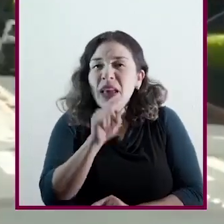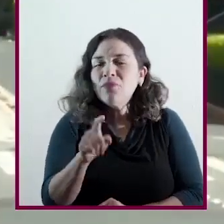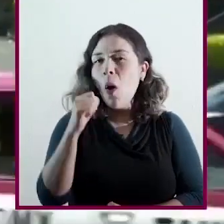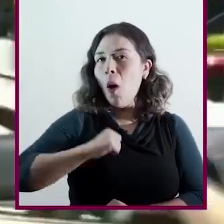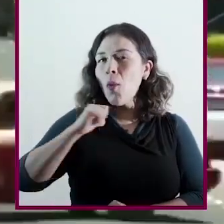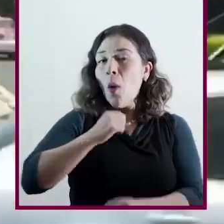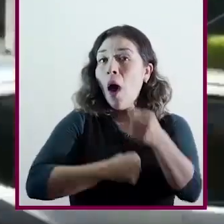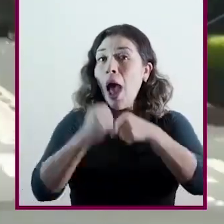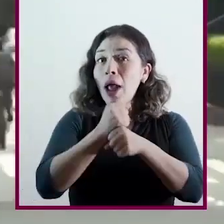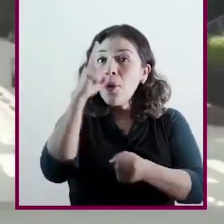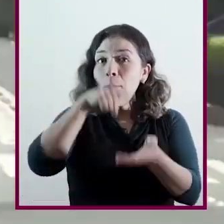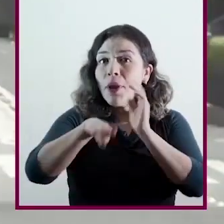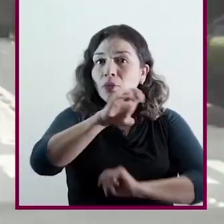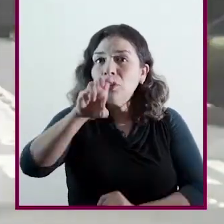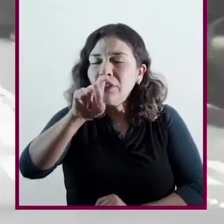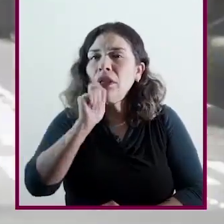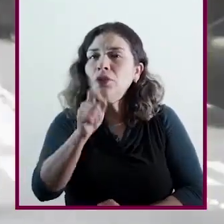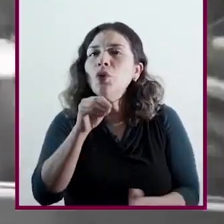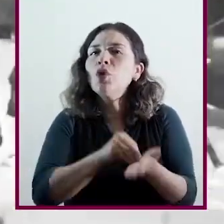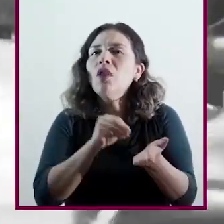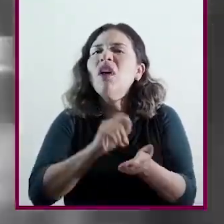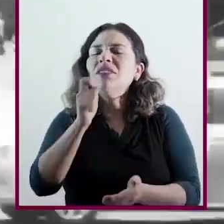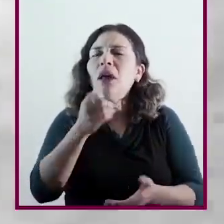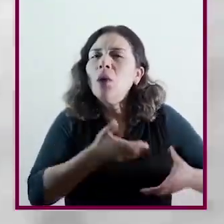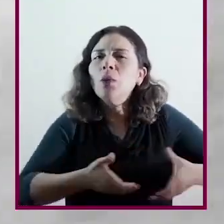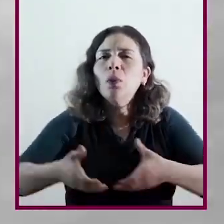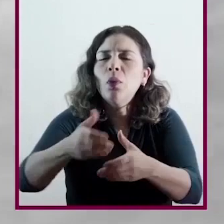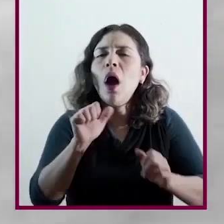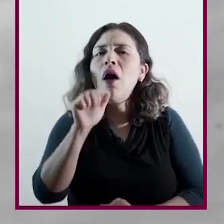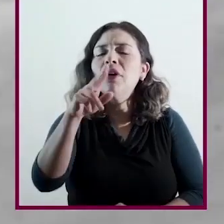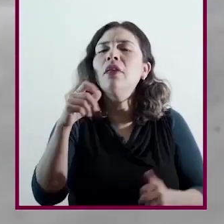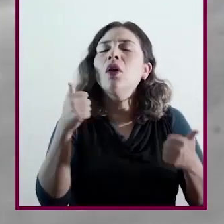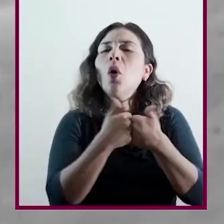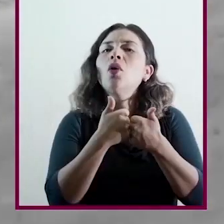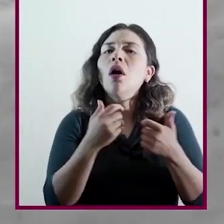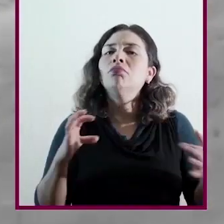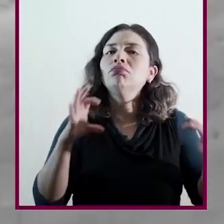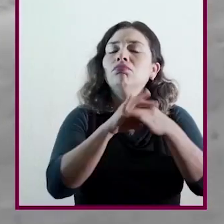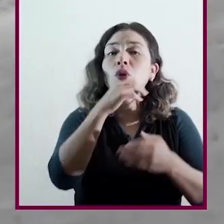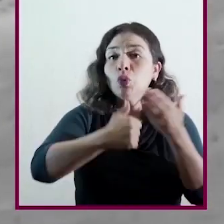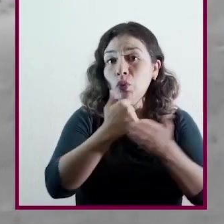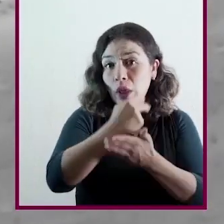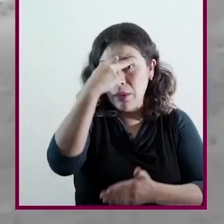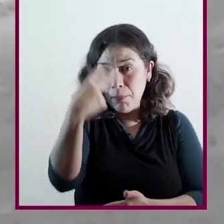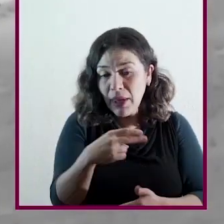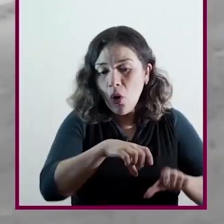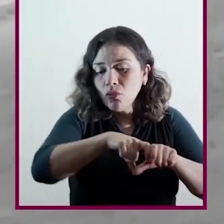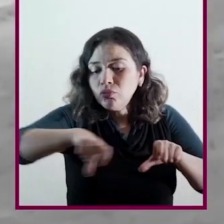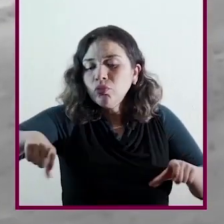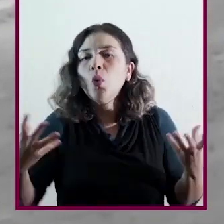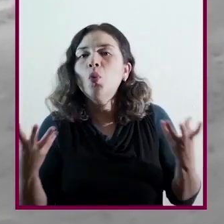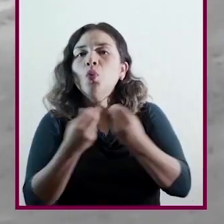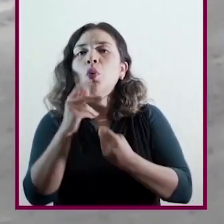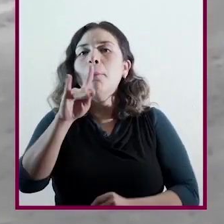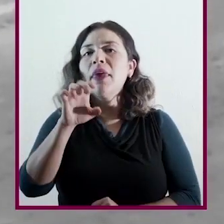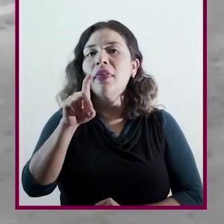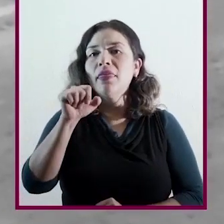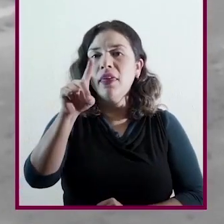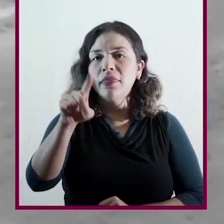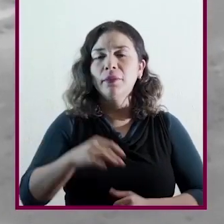en 1930, cuando todavía era la calzada que unía a La Piedad con la Ciudad de México.